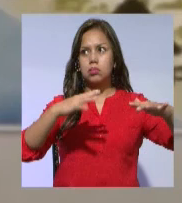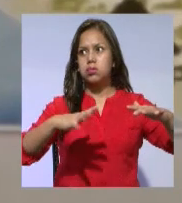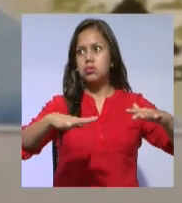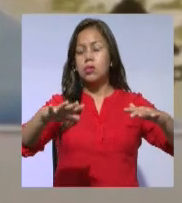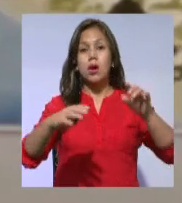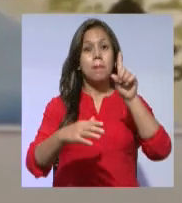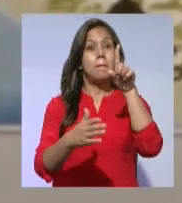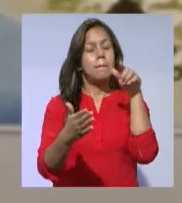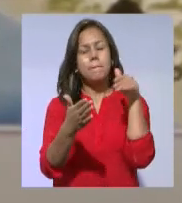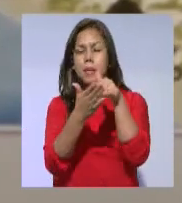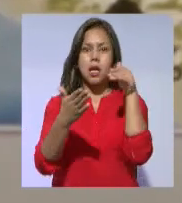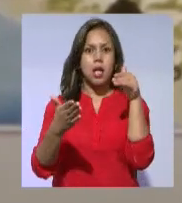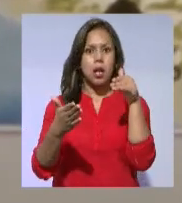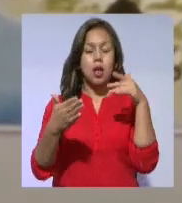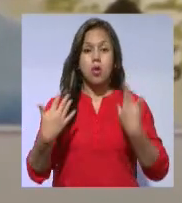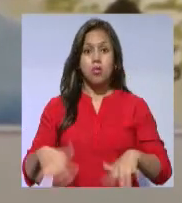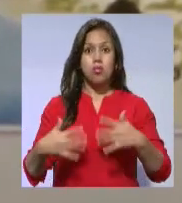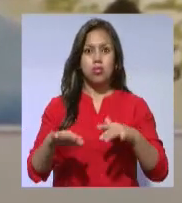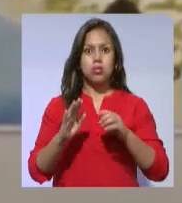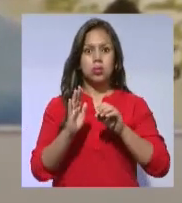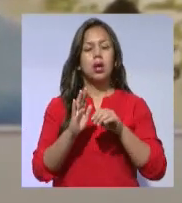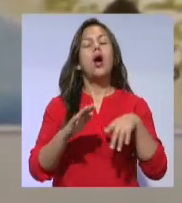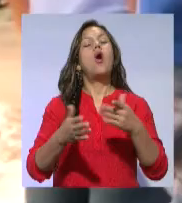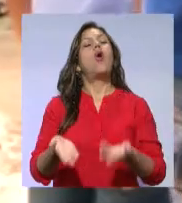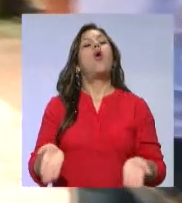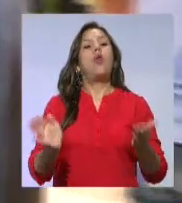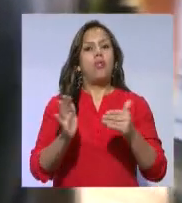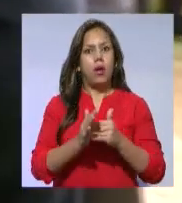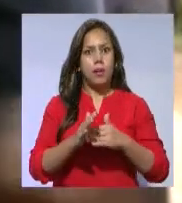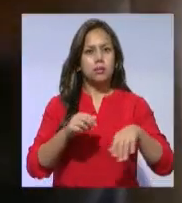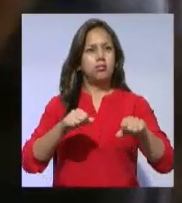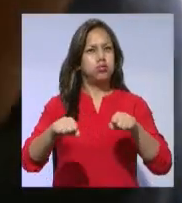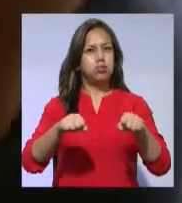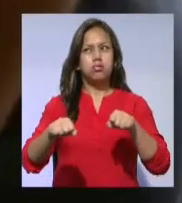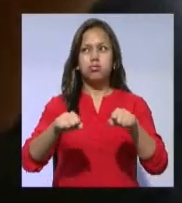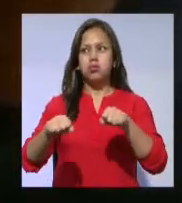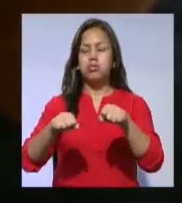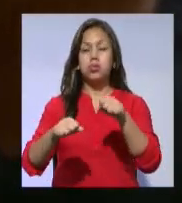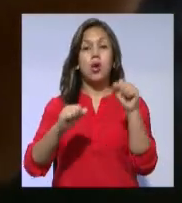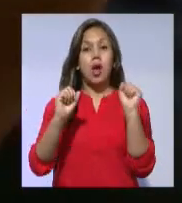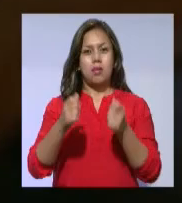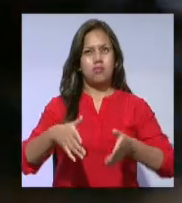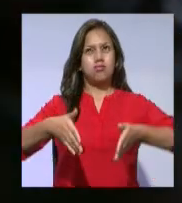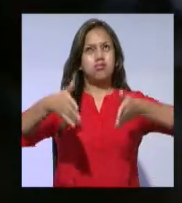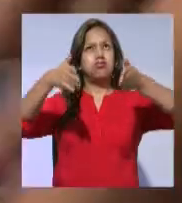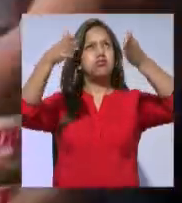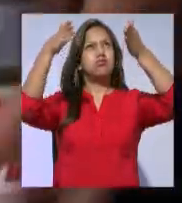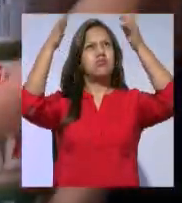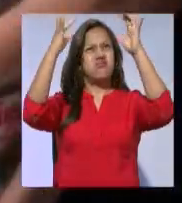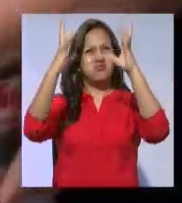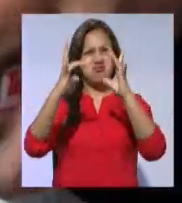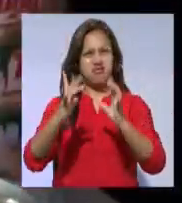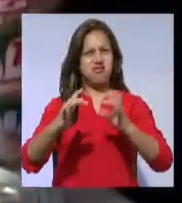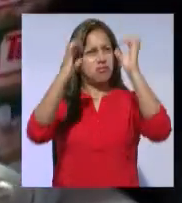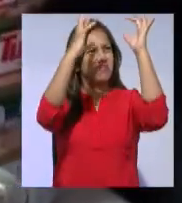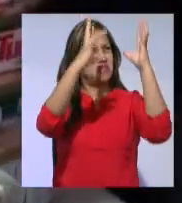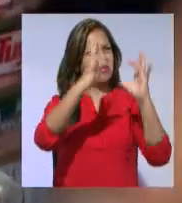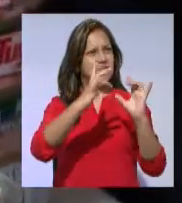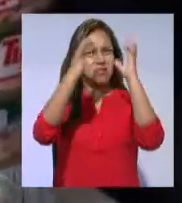ha sido de 6.1 grados lo suficiente para que se sigan dando algunos hechos como el desplome de edificios especialmente en las zonas más afectadas